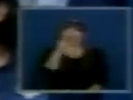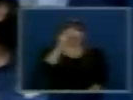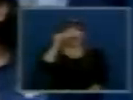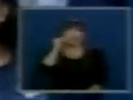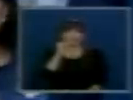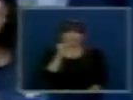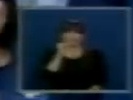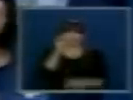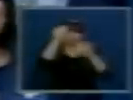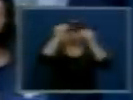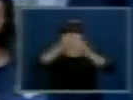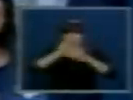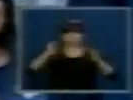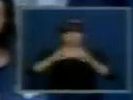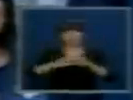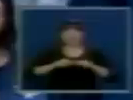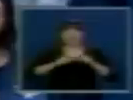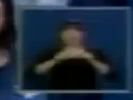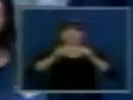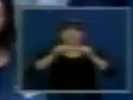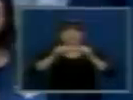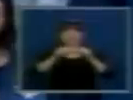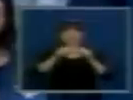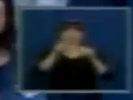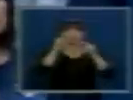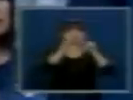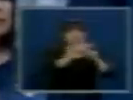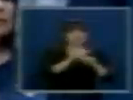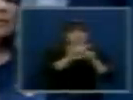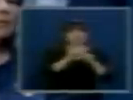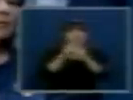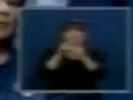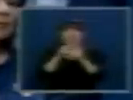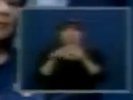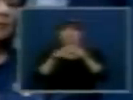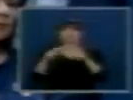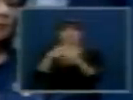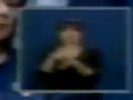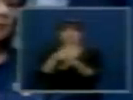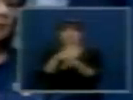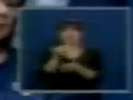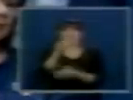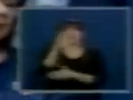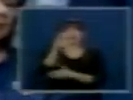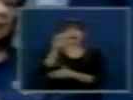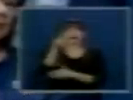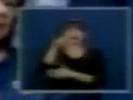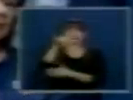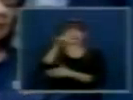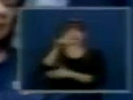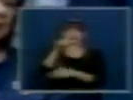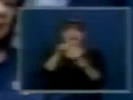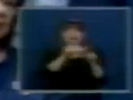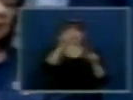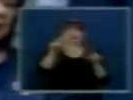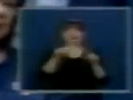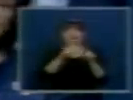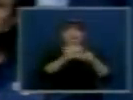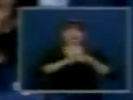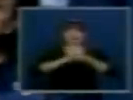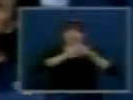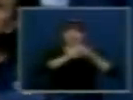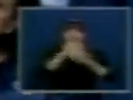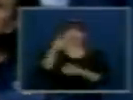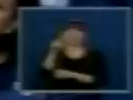hemos anunciado la continuación de intervenciones en zonas vulnerables como la Carpio, el Triángulo de Solidaridad,